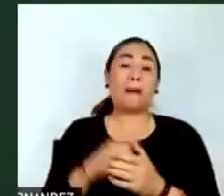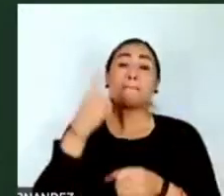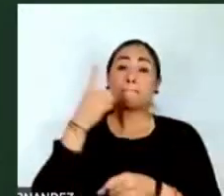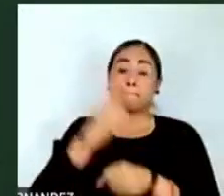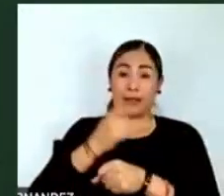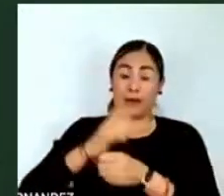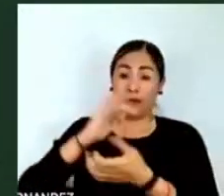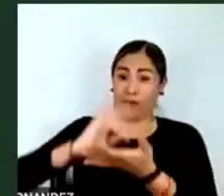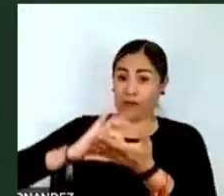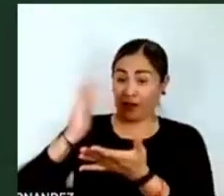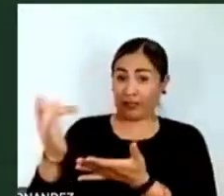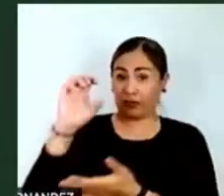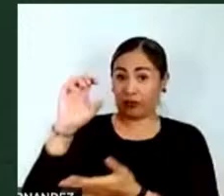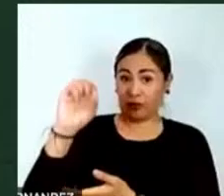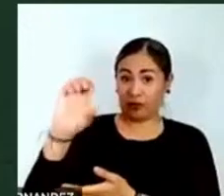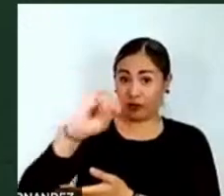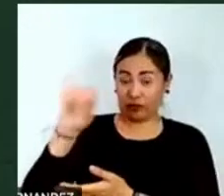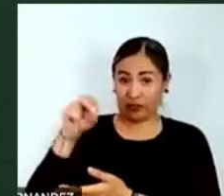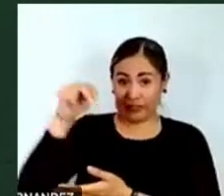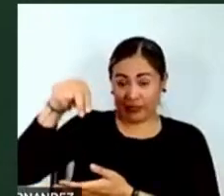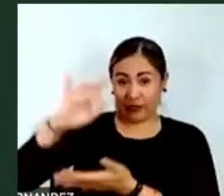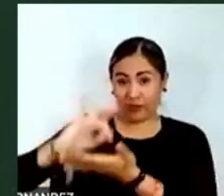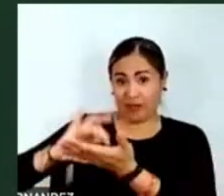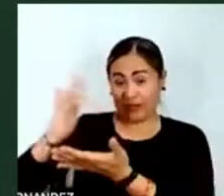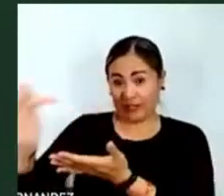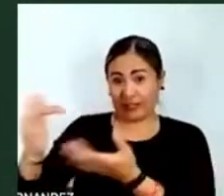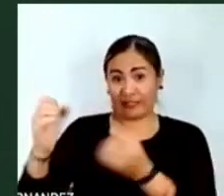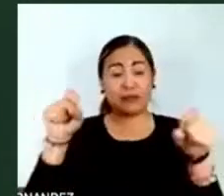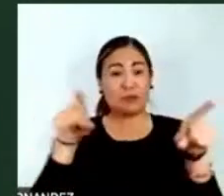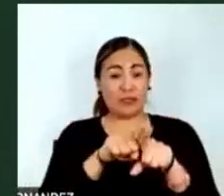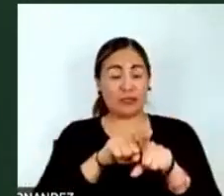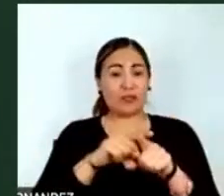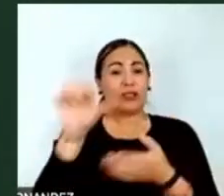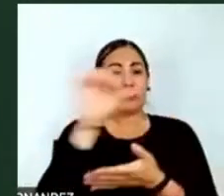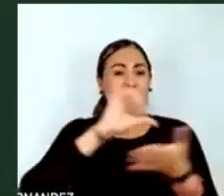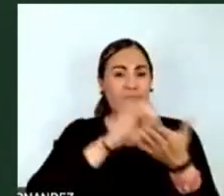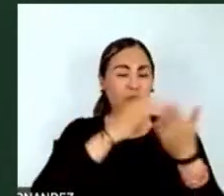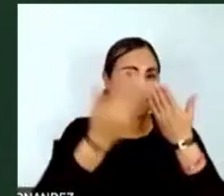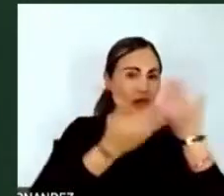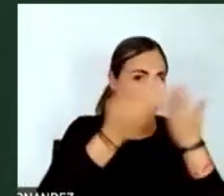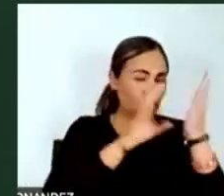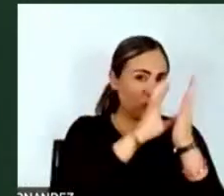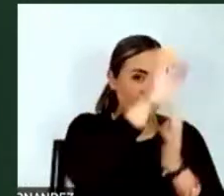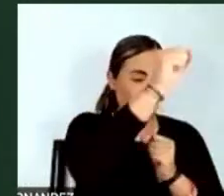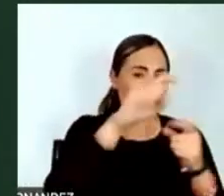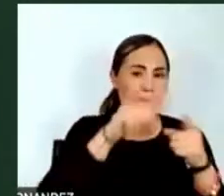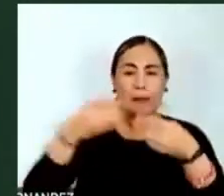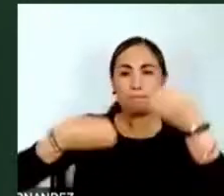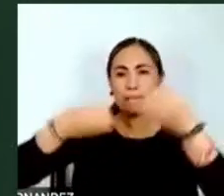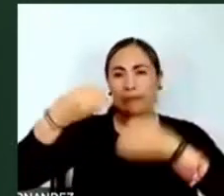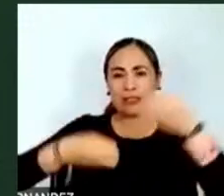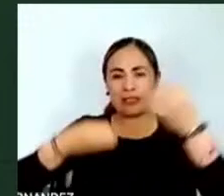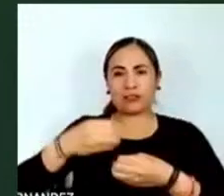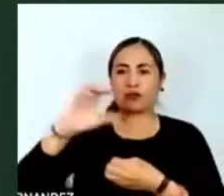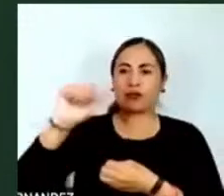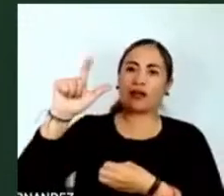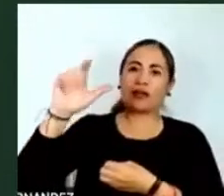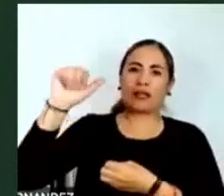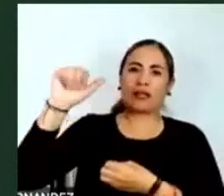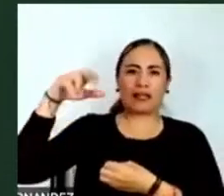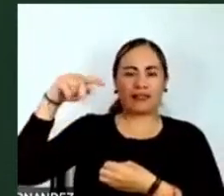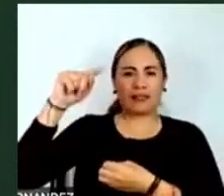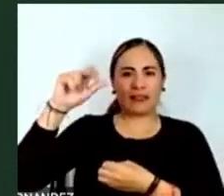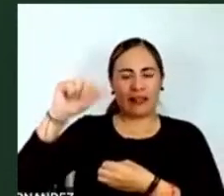de Justicia y al Centro de Estudios Constitucionales y en particular al ministro González Alcántara y a la directora del centro, Alejandra